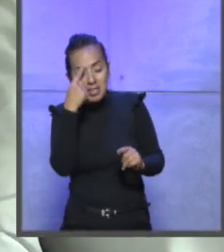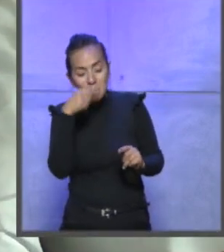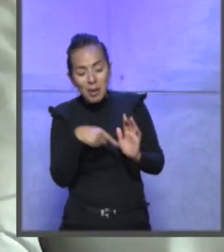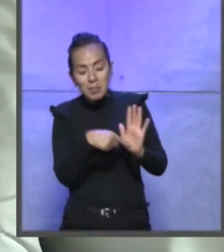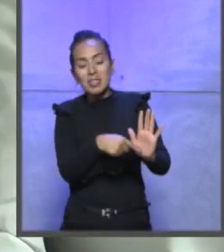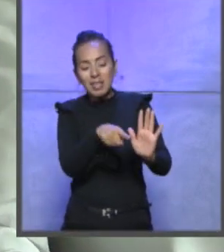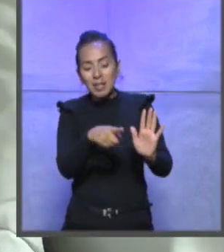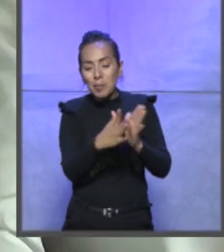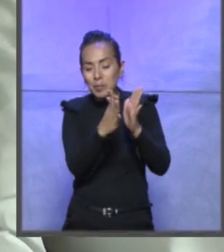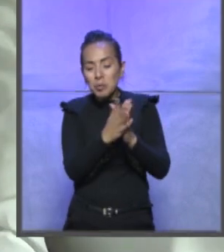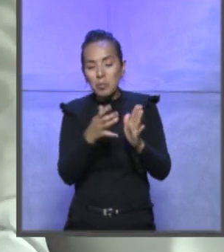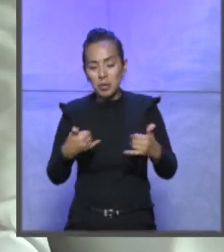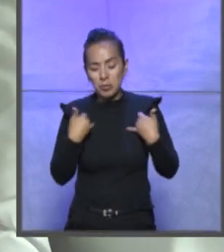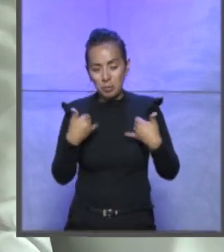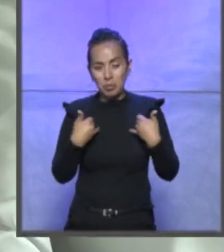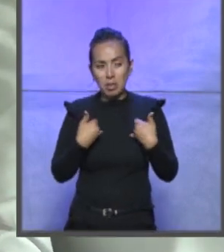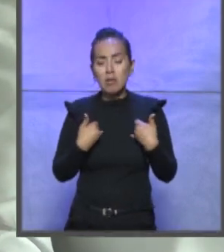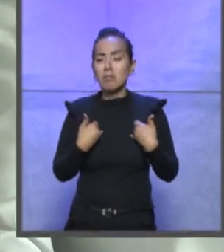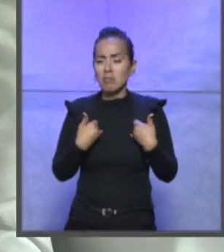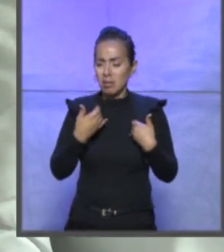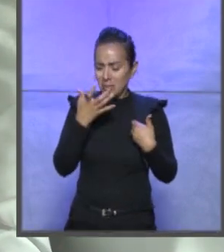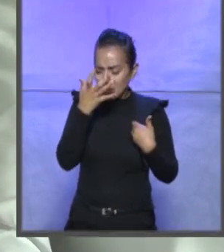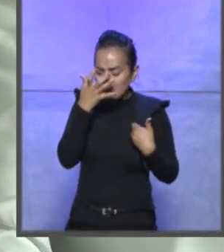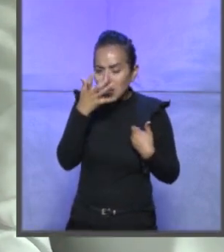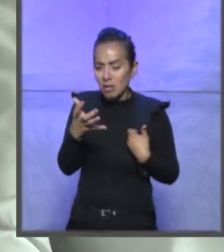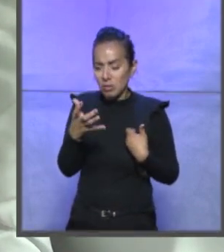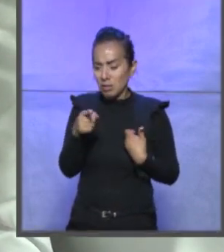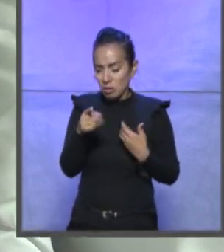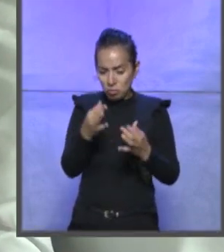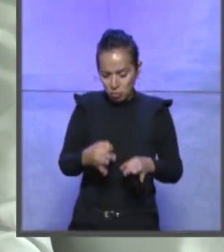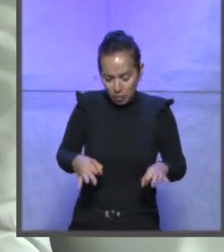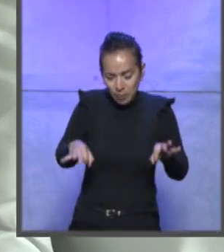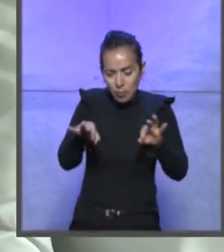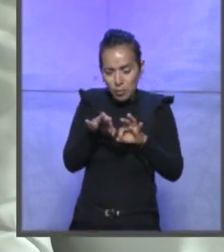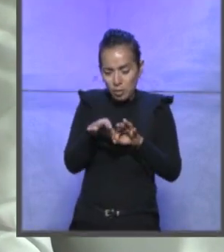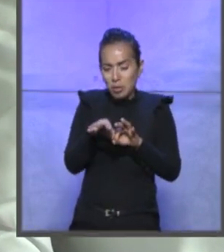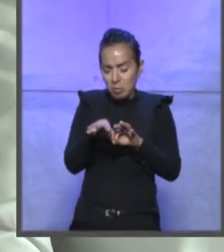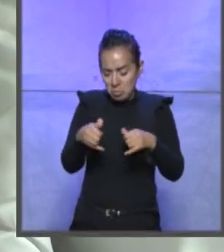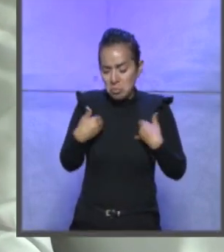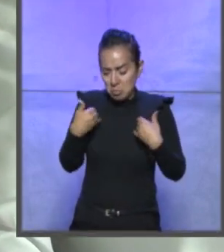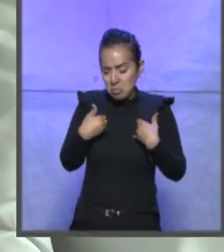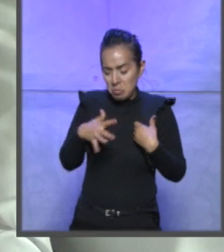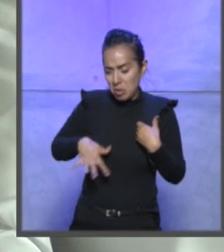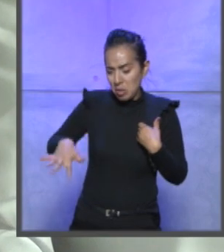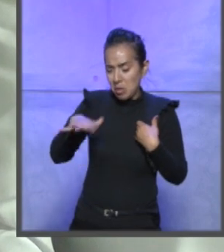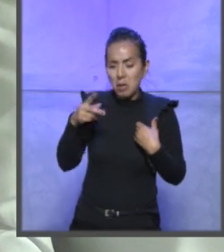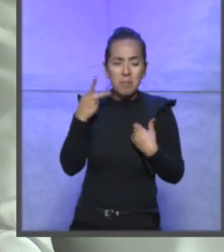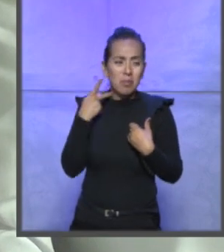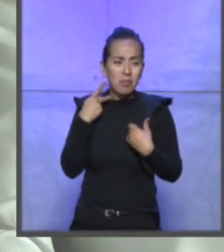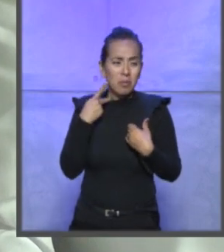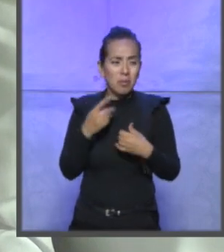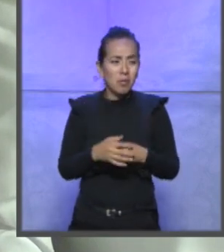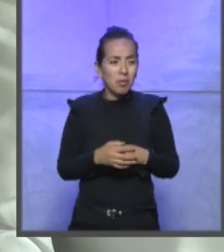utilicen, sino que simplemente nos den la importancia que merecemos porque somos muy importantes en el ámbito político. Entonces,